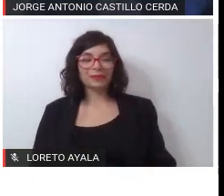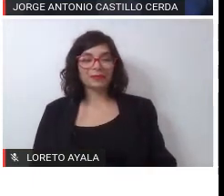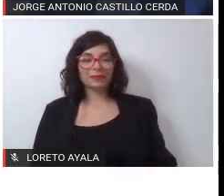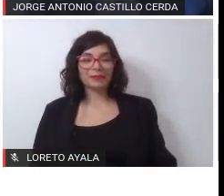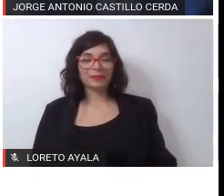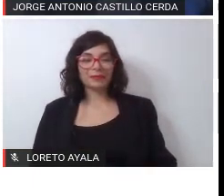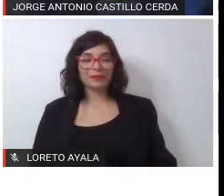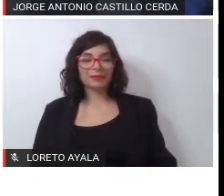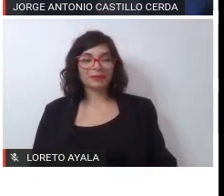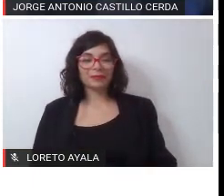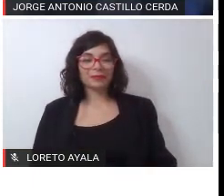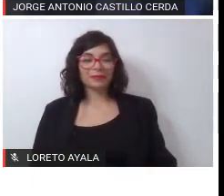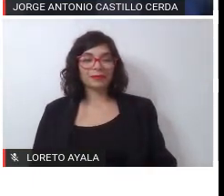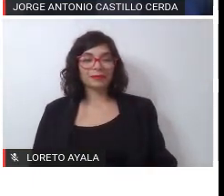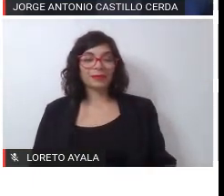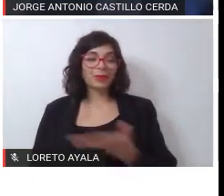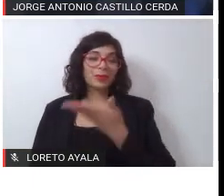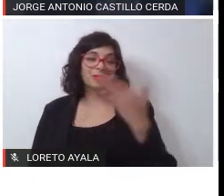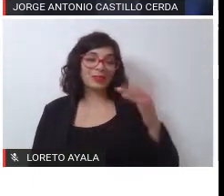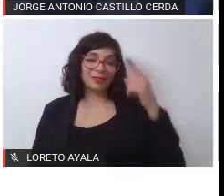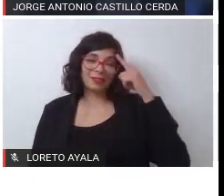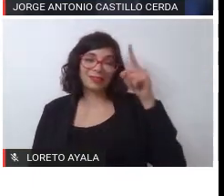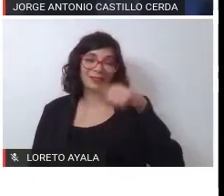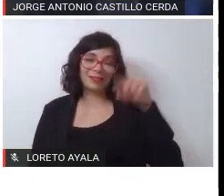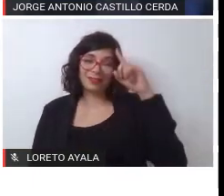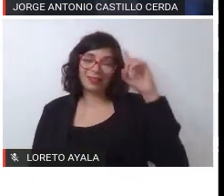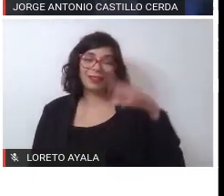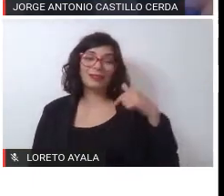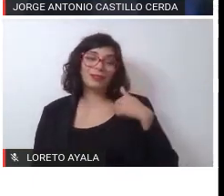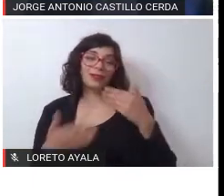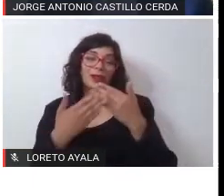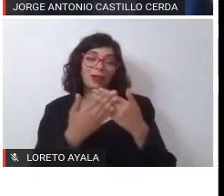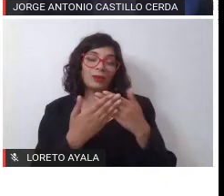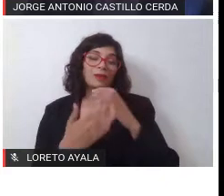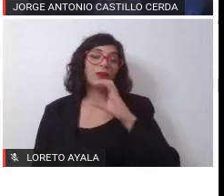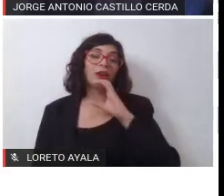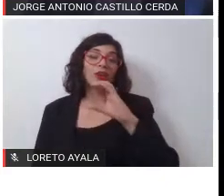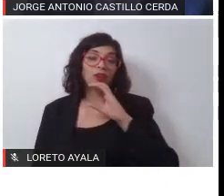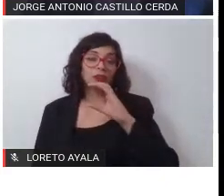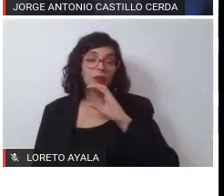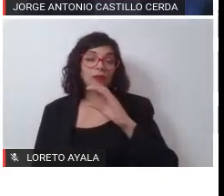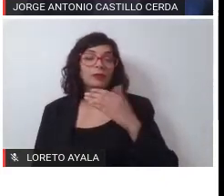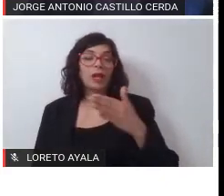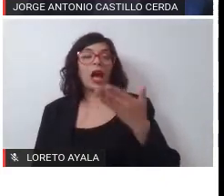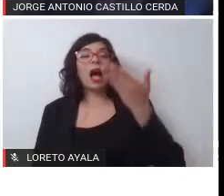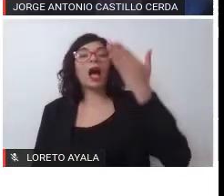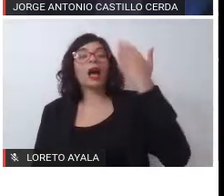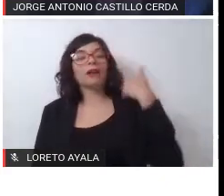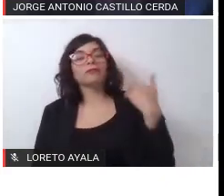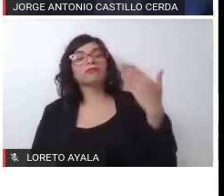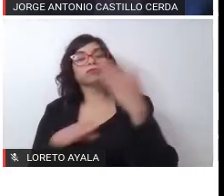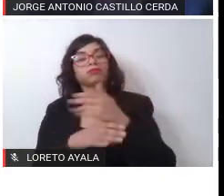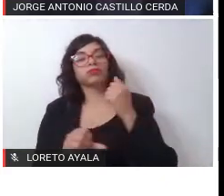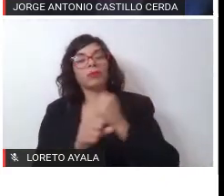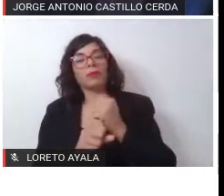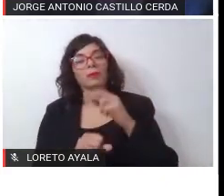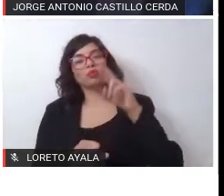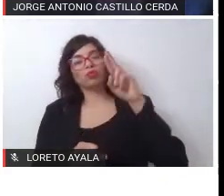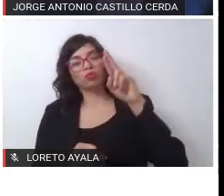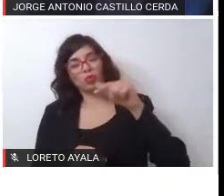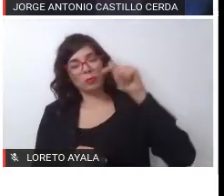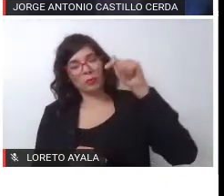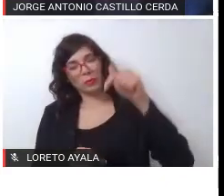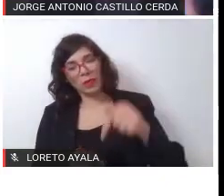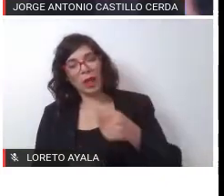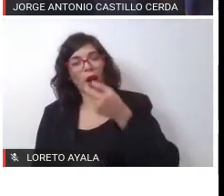Como ustedes ya supieron, estudié en Concepción, ya había estado más al sur trabajando igual en Osorno,